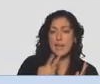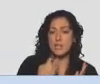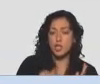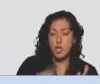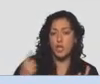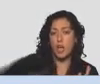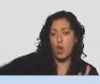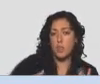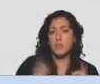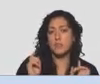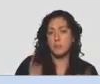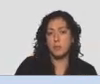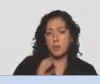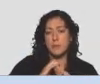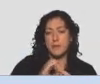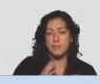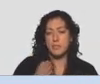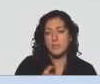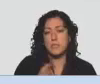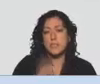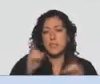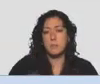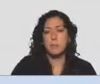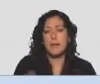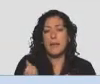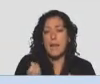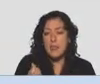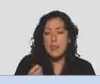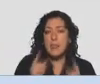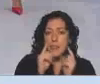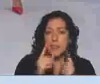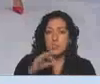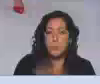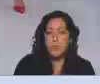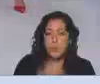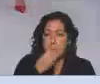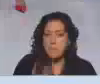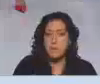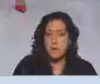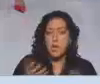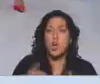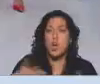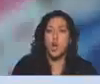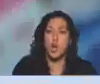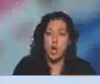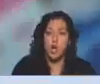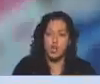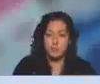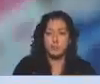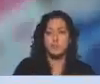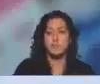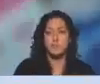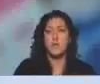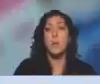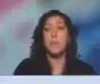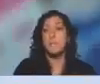electrónicas y va a promover la calidad en todo el proceso de atención médica. Reiteramos que comienza a regir a partir